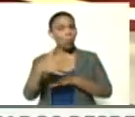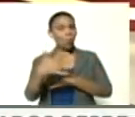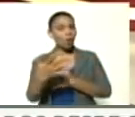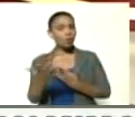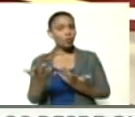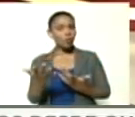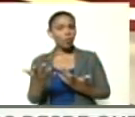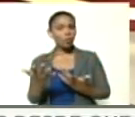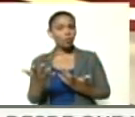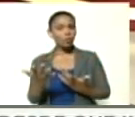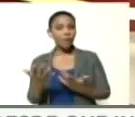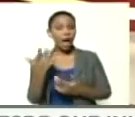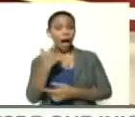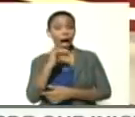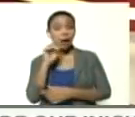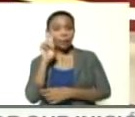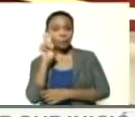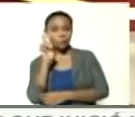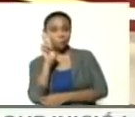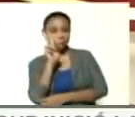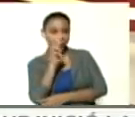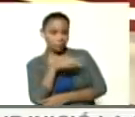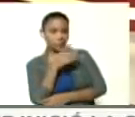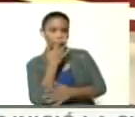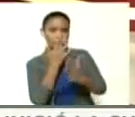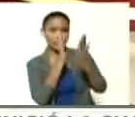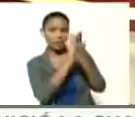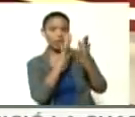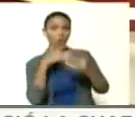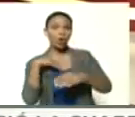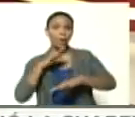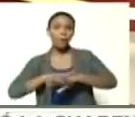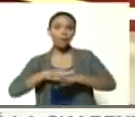se tiene que mirar en un espejo todo lo que ocurre en el estado colombiano.